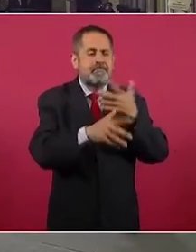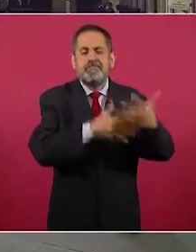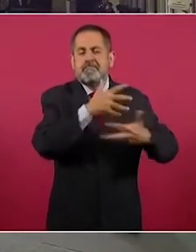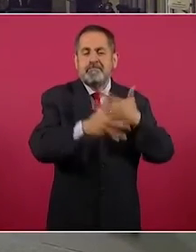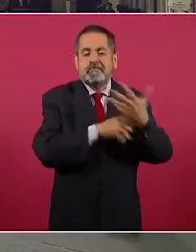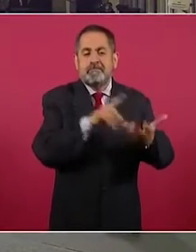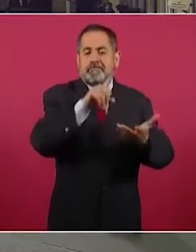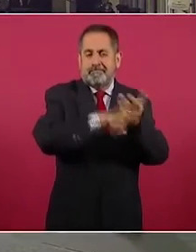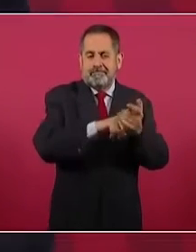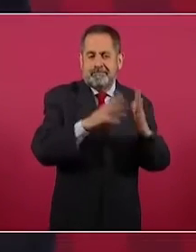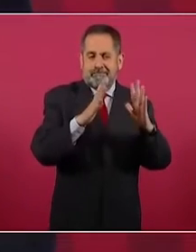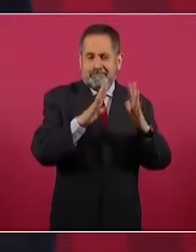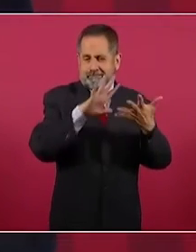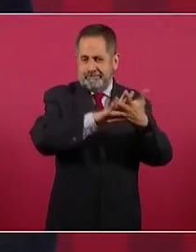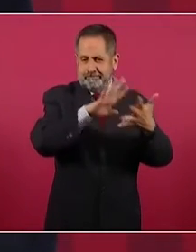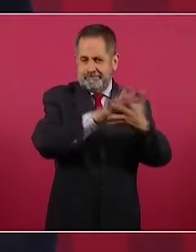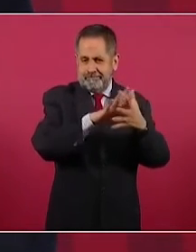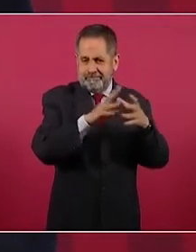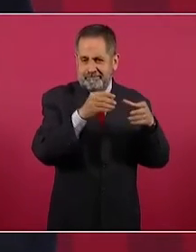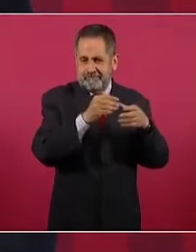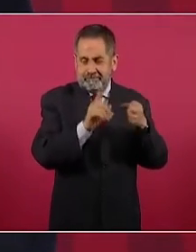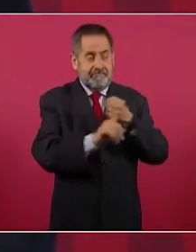en el reclusorio,